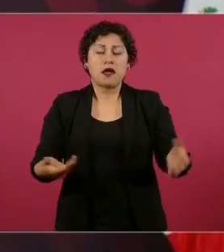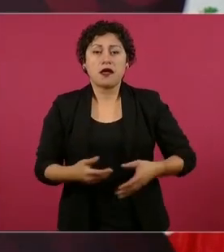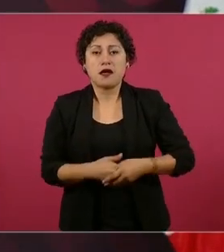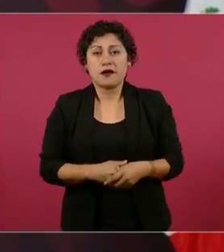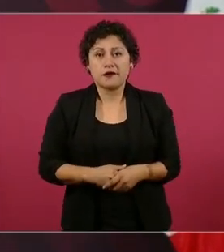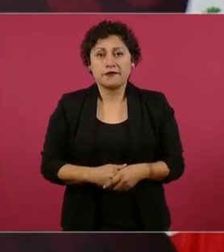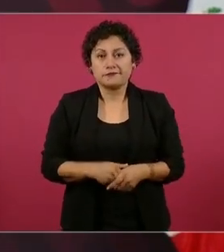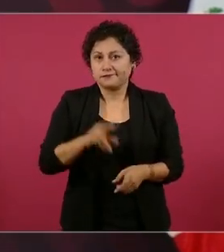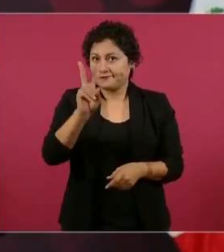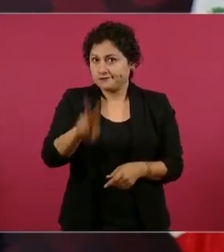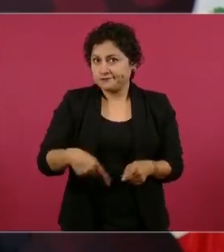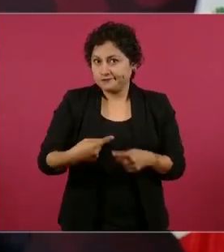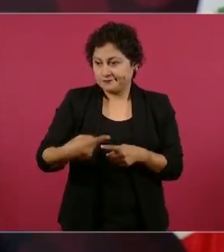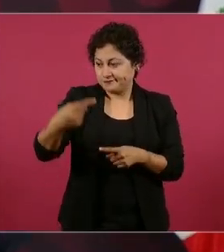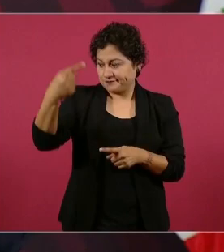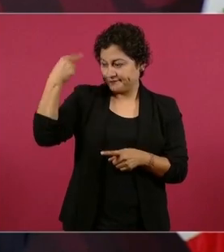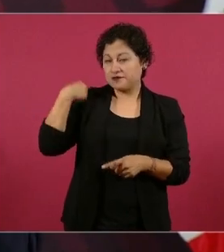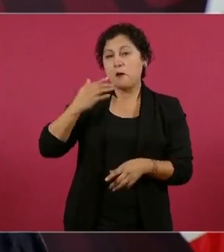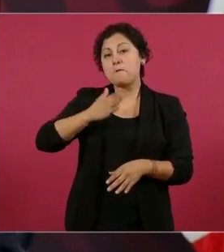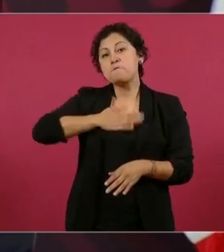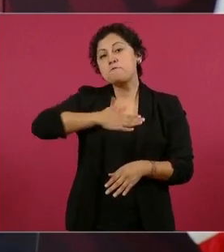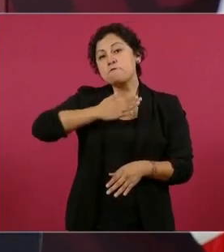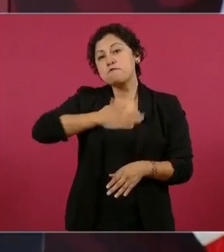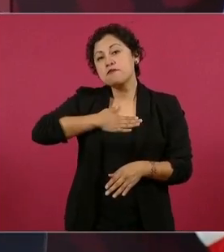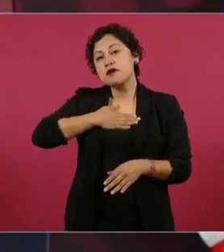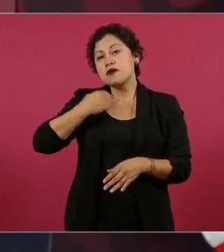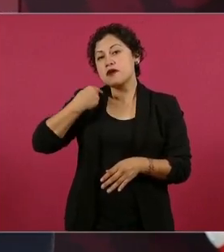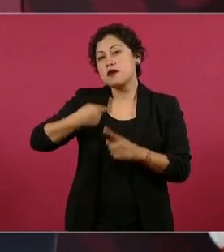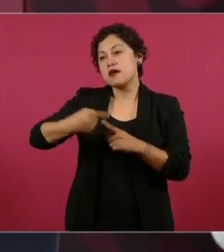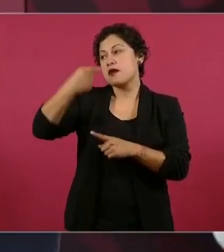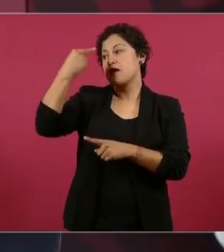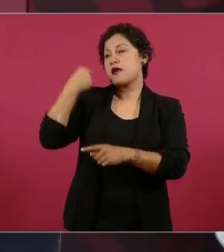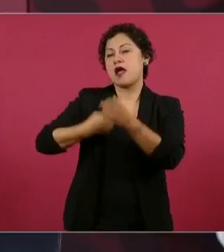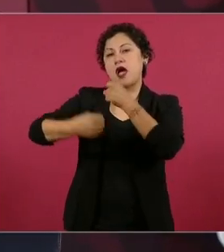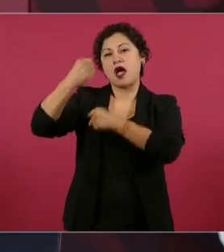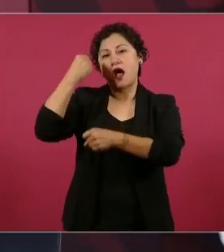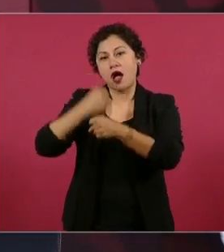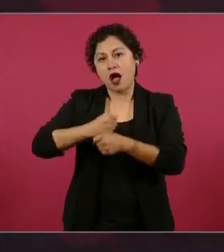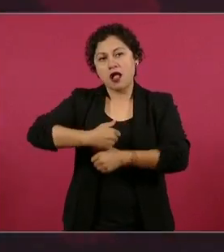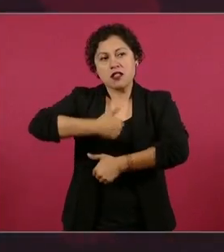Todas las que enfrenté, las más difíciles,